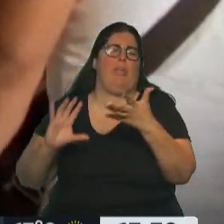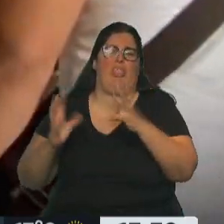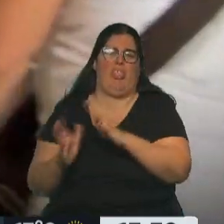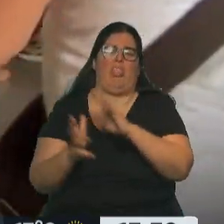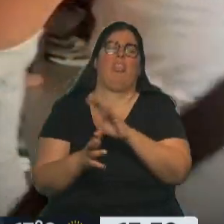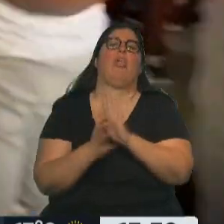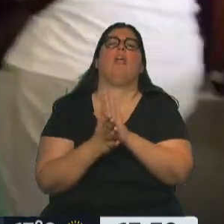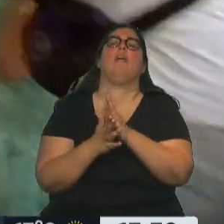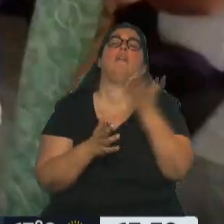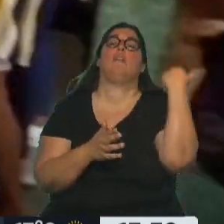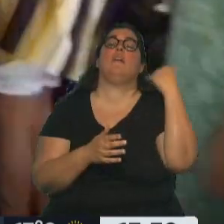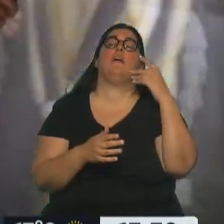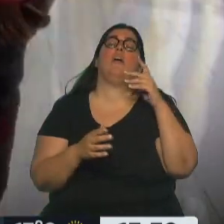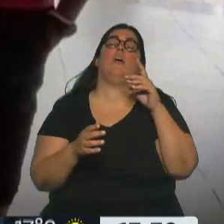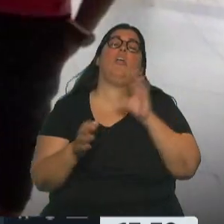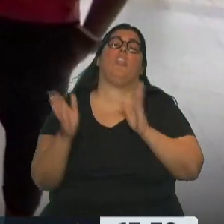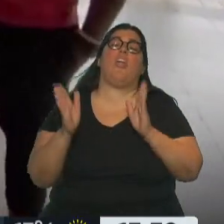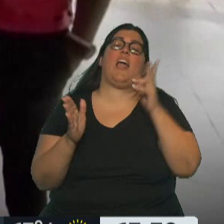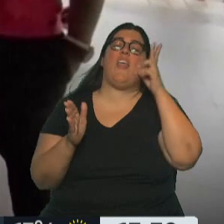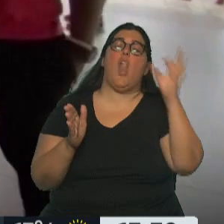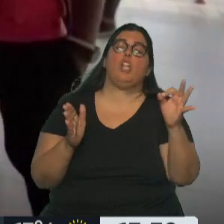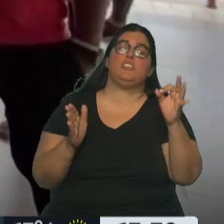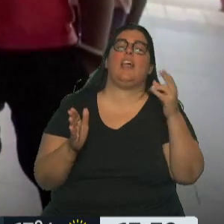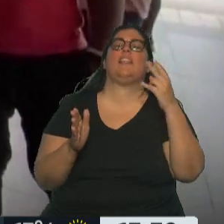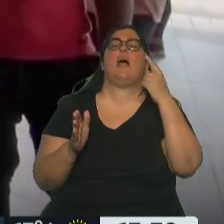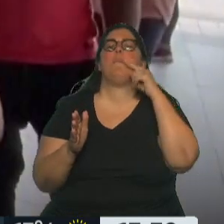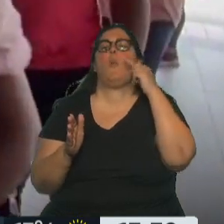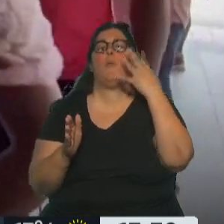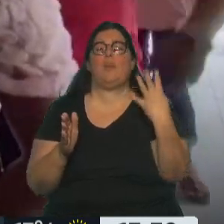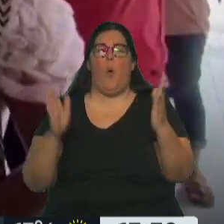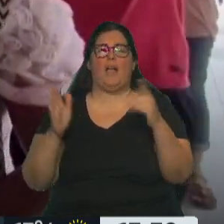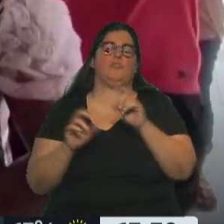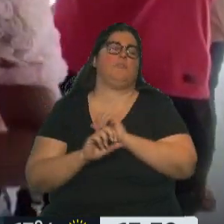crisis, la de la década del 80 y la de 1994.